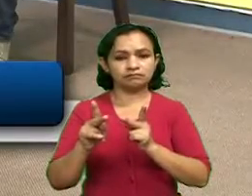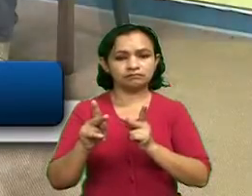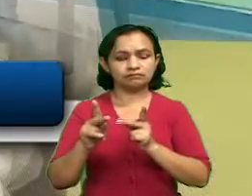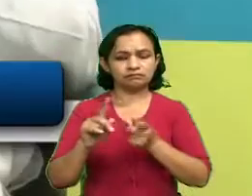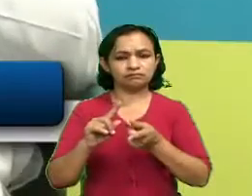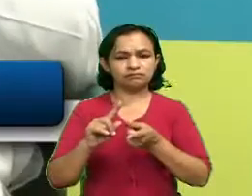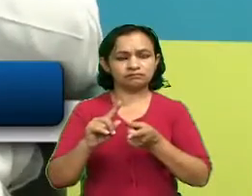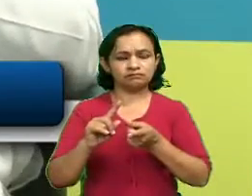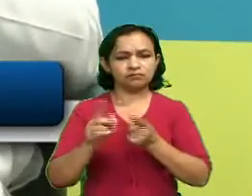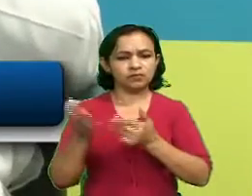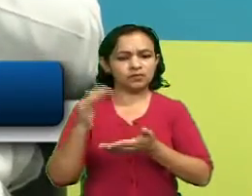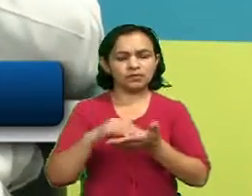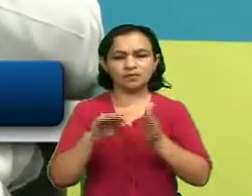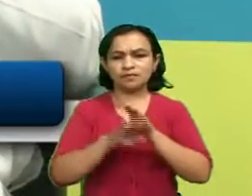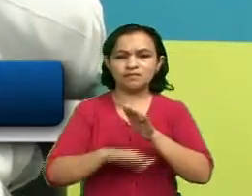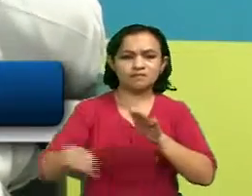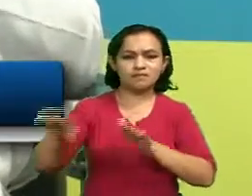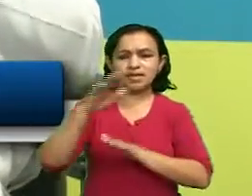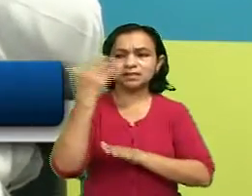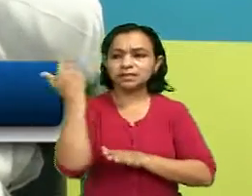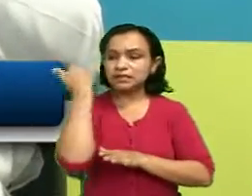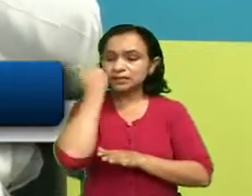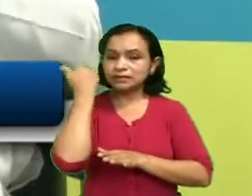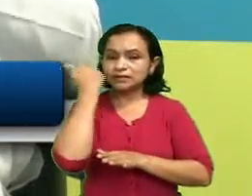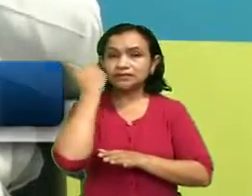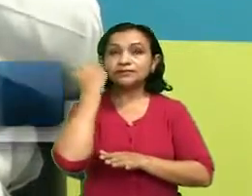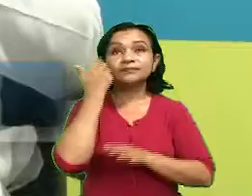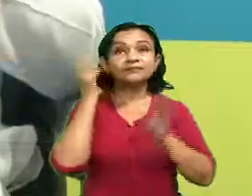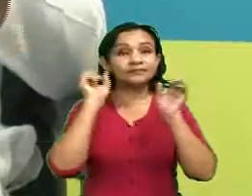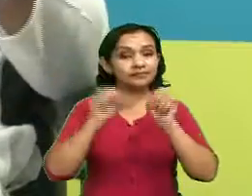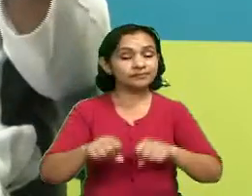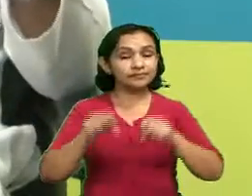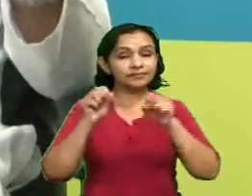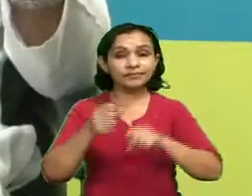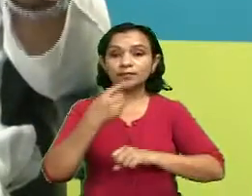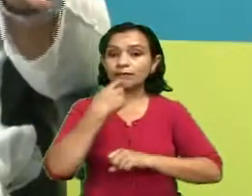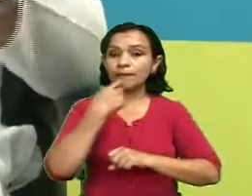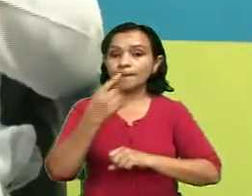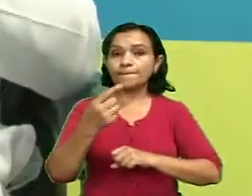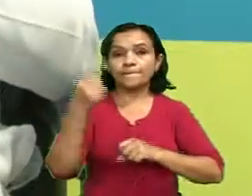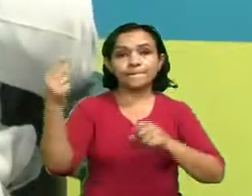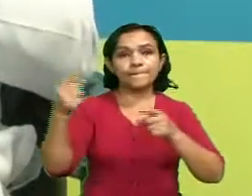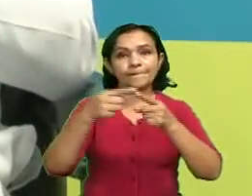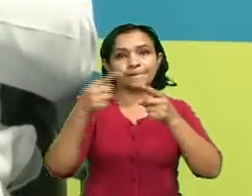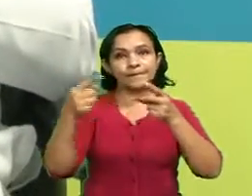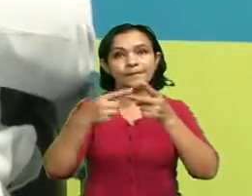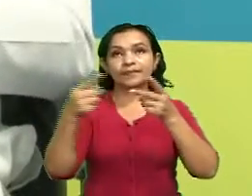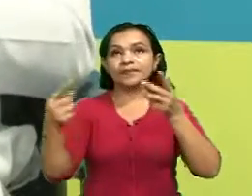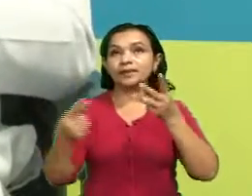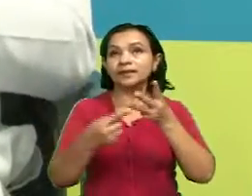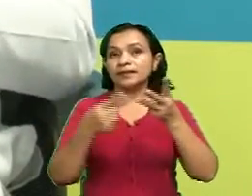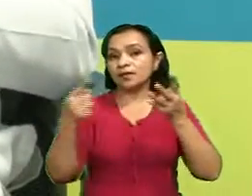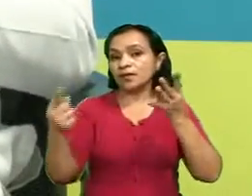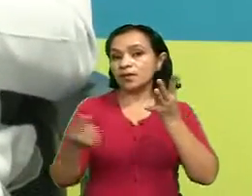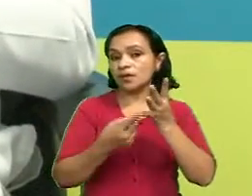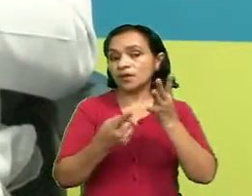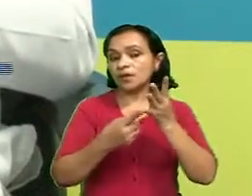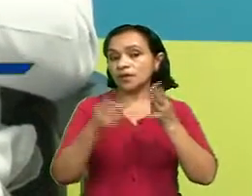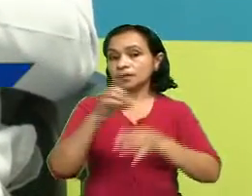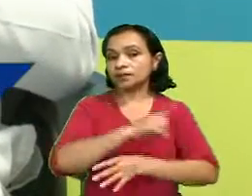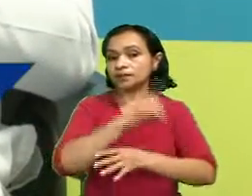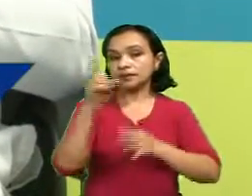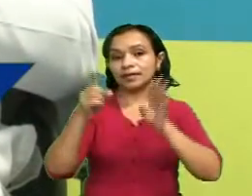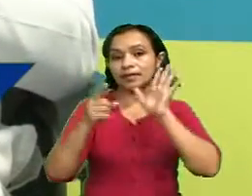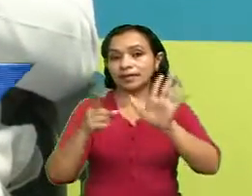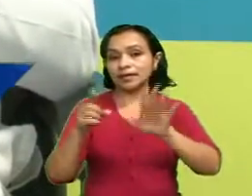¿verdad? O una complicación. Entonces, es como decirte, del tercer al cuarto día y al quinto día,